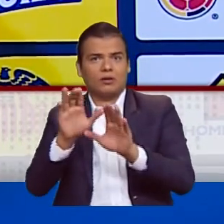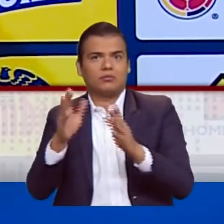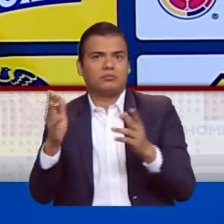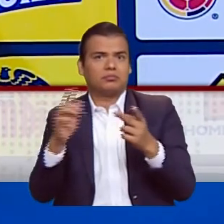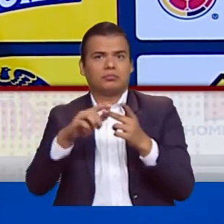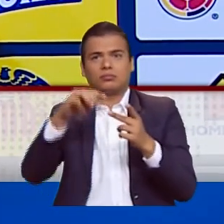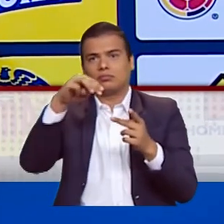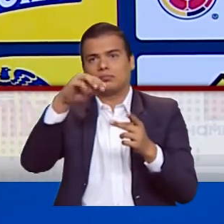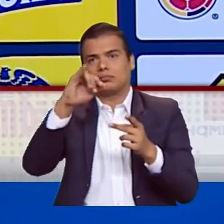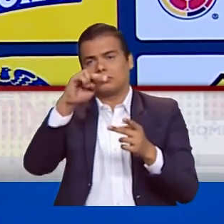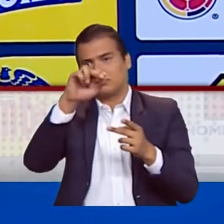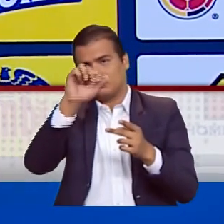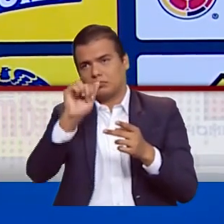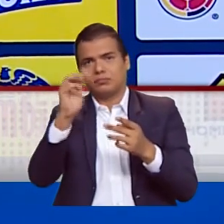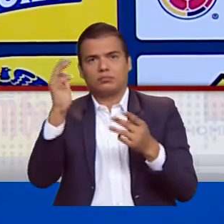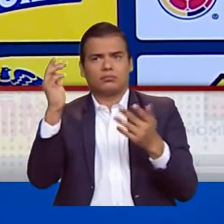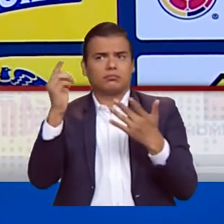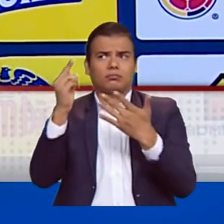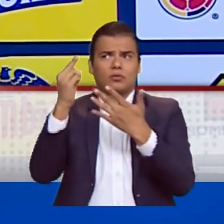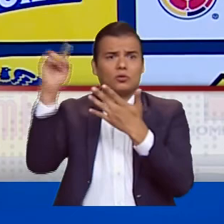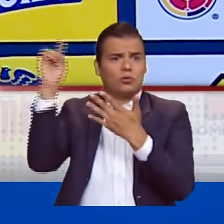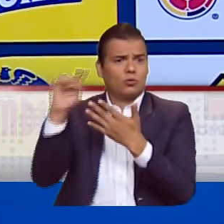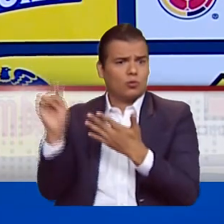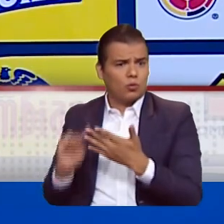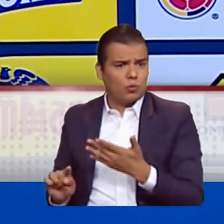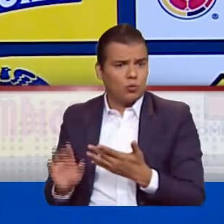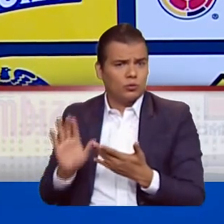Mina y otros que